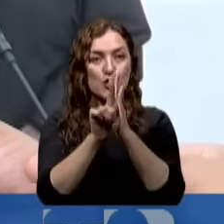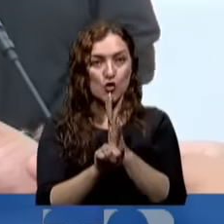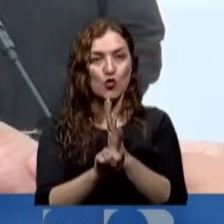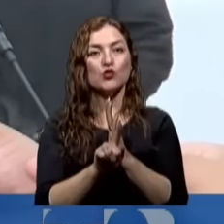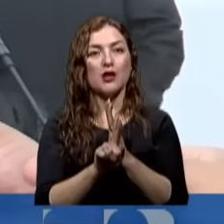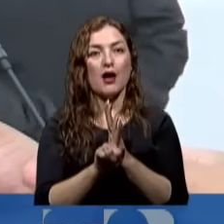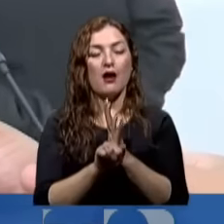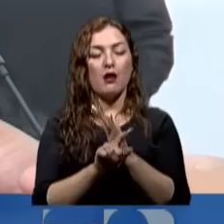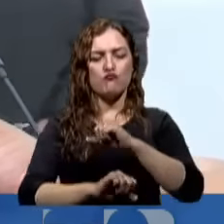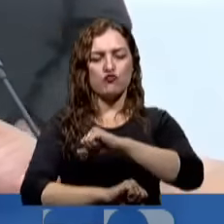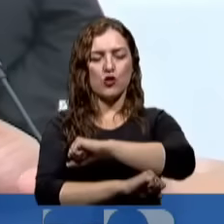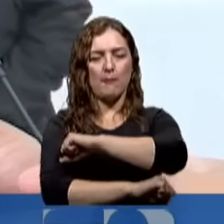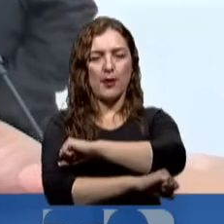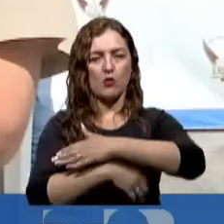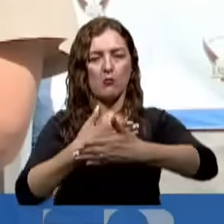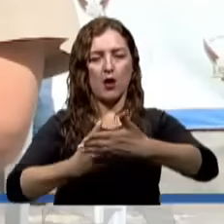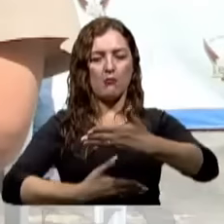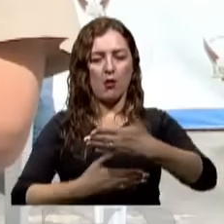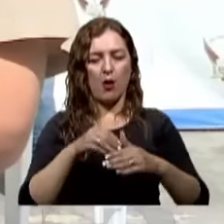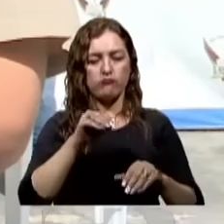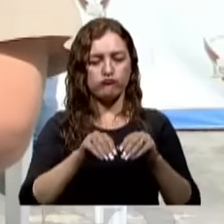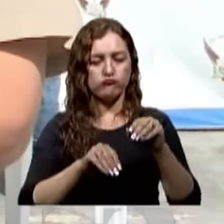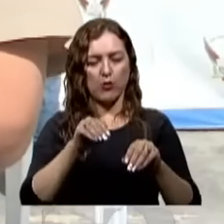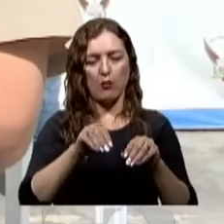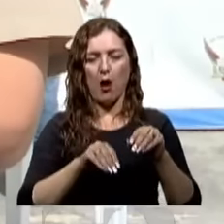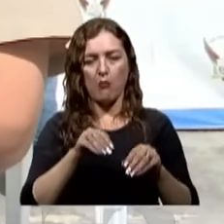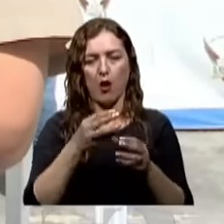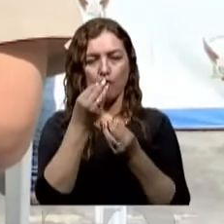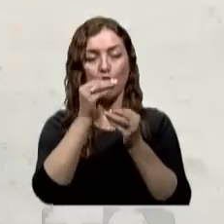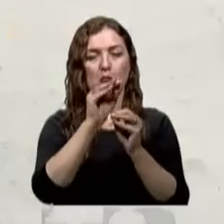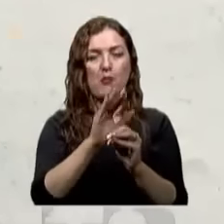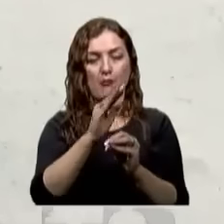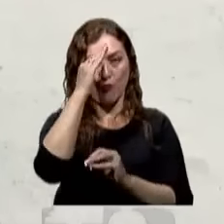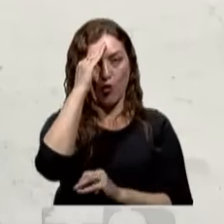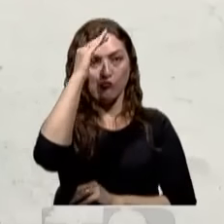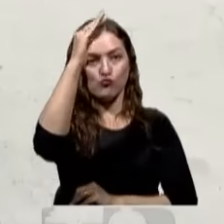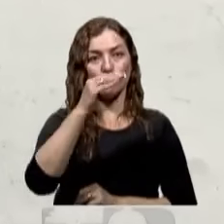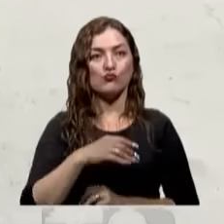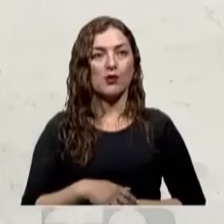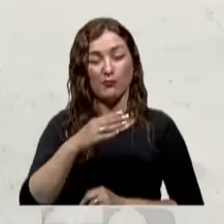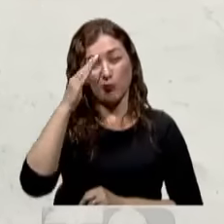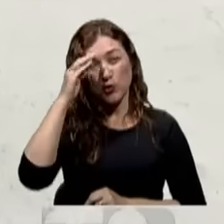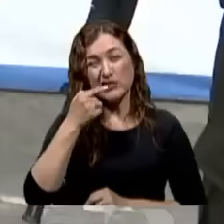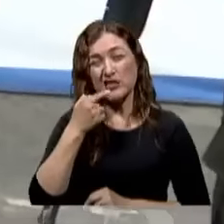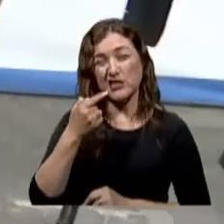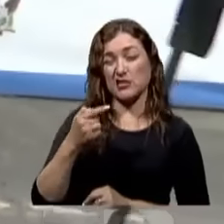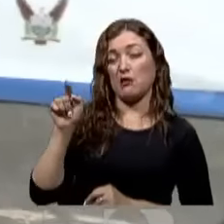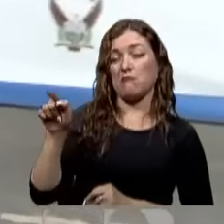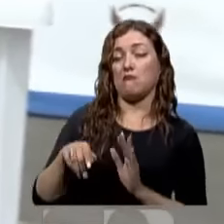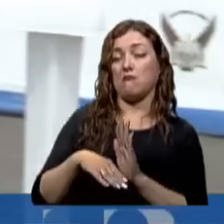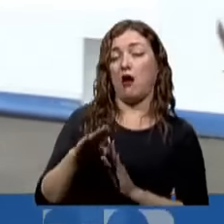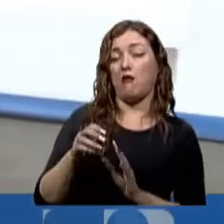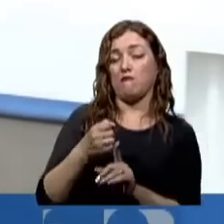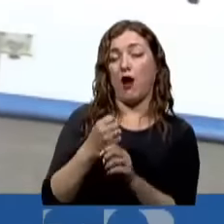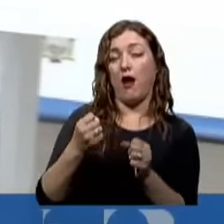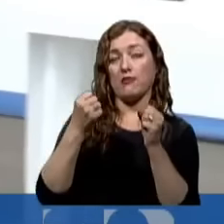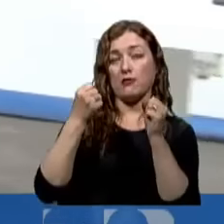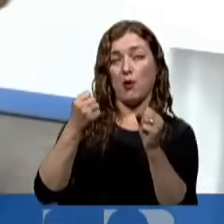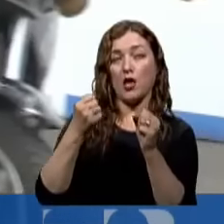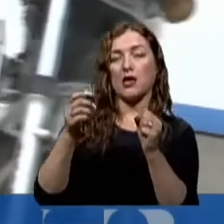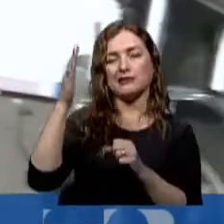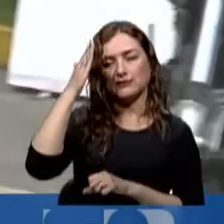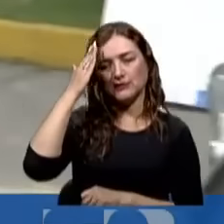que fundamenta para el parte policial. La policía afirmó que tienen identificados los puntos con mayor índice delictivo y aquí precisamente reforzarán